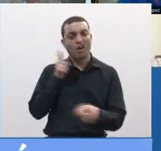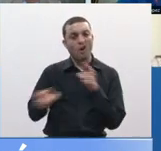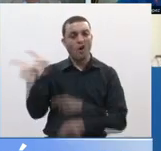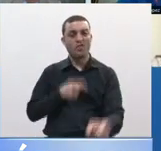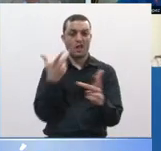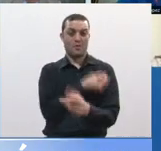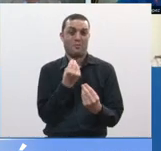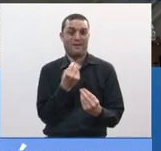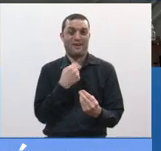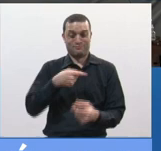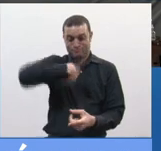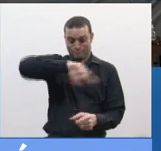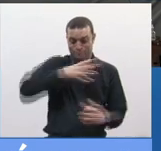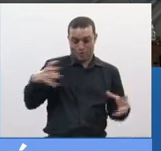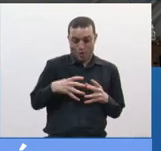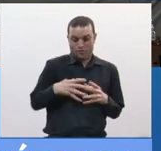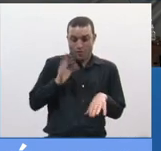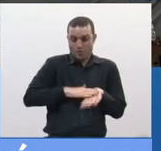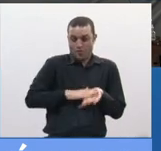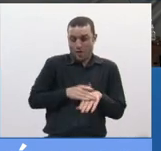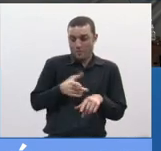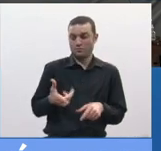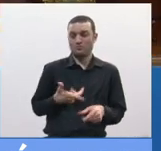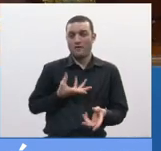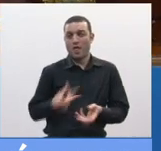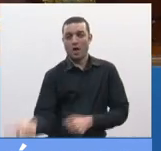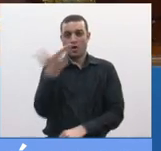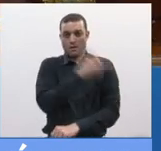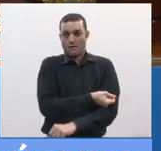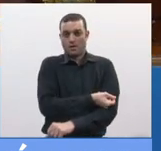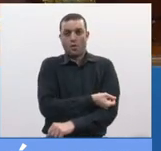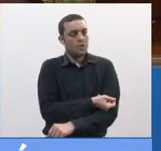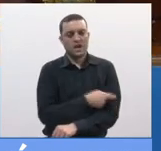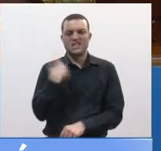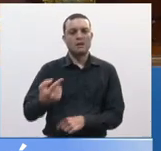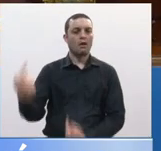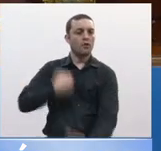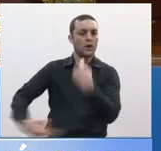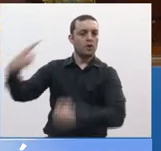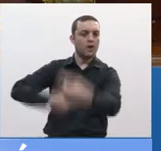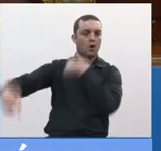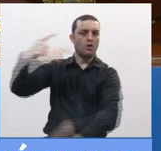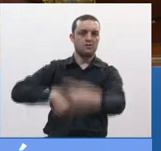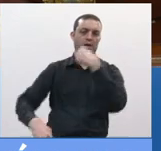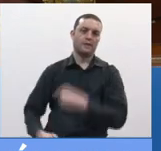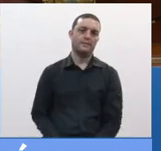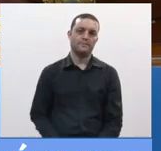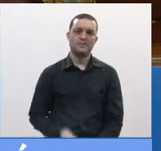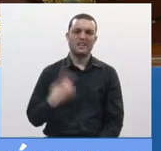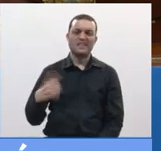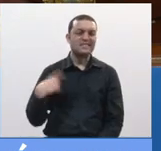la vacuna también. O sea, es el cuestionamiento, ¿verdad?, la descalificación.